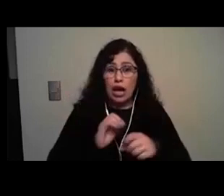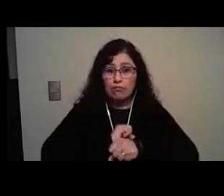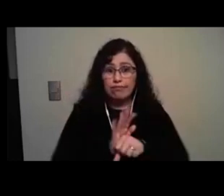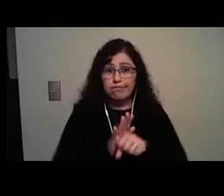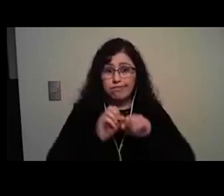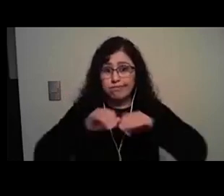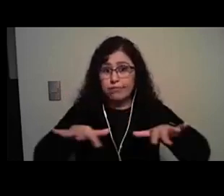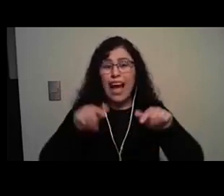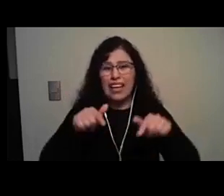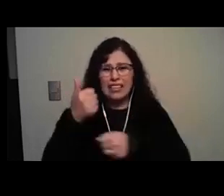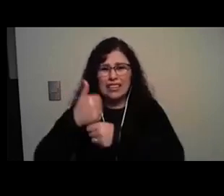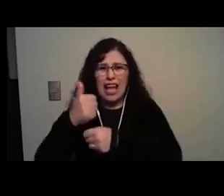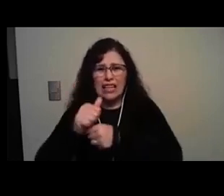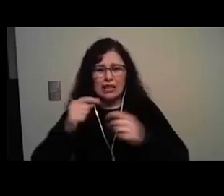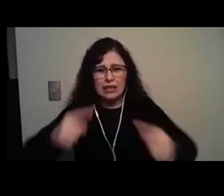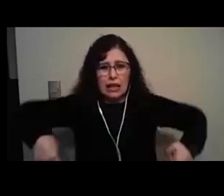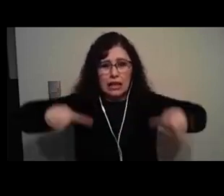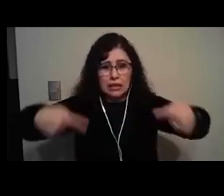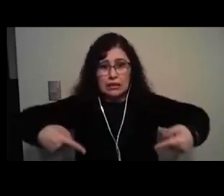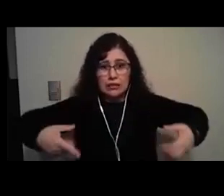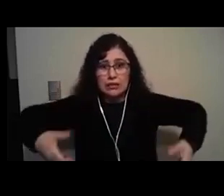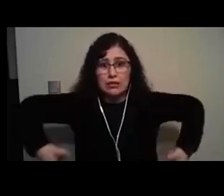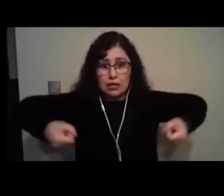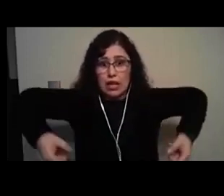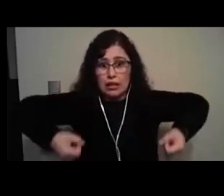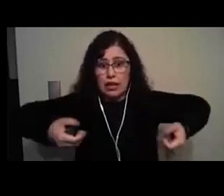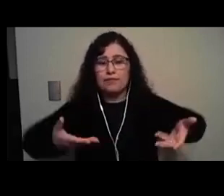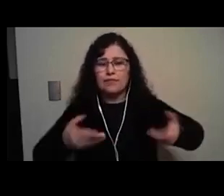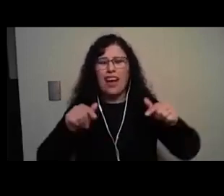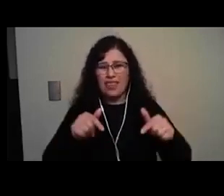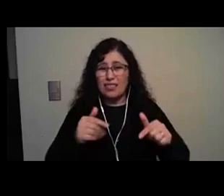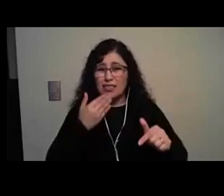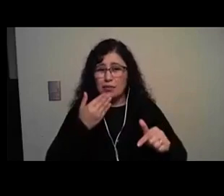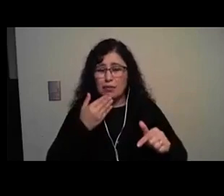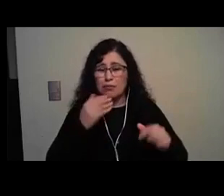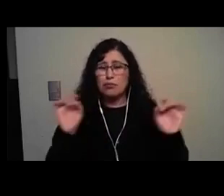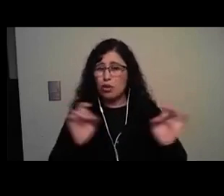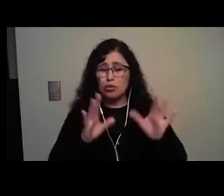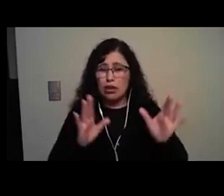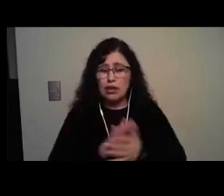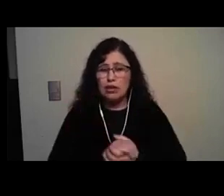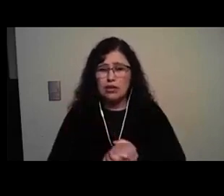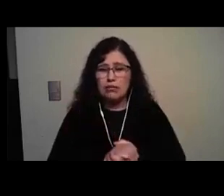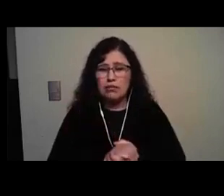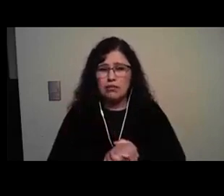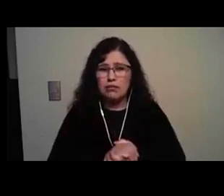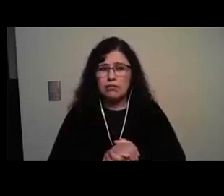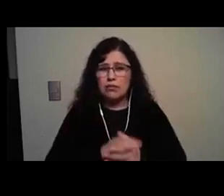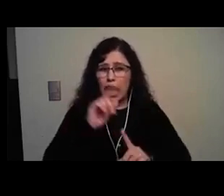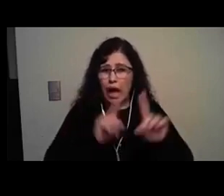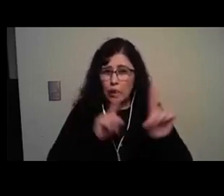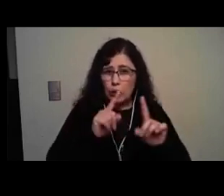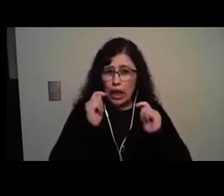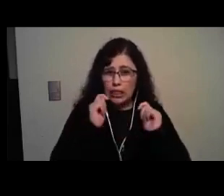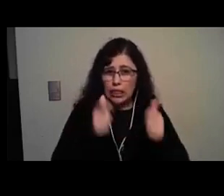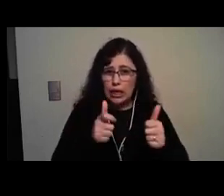hacer un taller de silla de ruedas, ¿ya? Y probablemente ahí también vamos a poder tocar algunas técnicas de